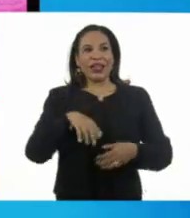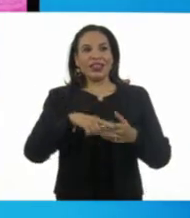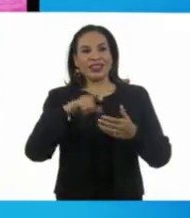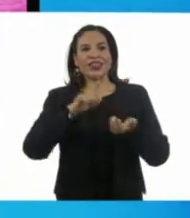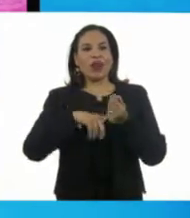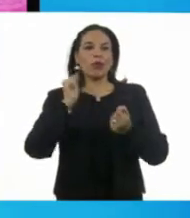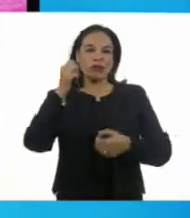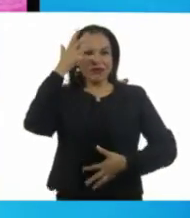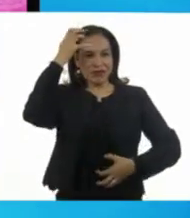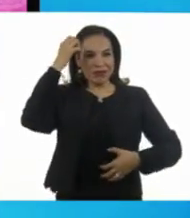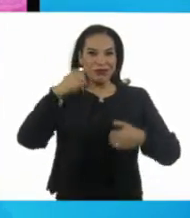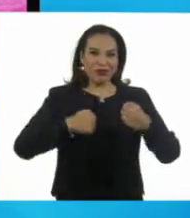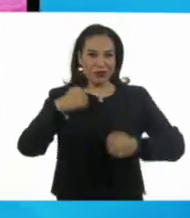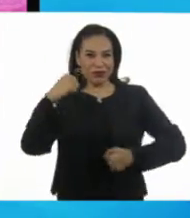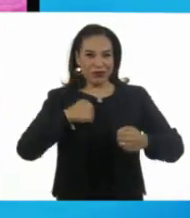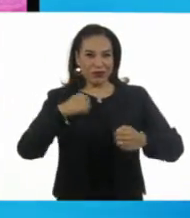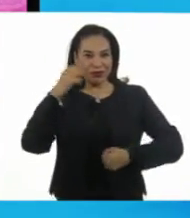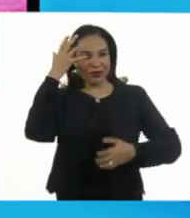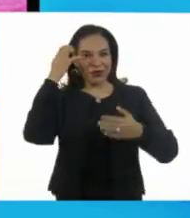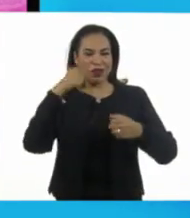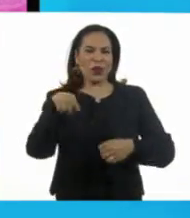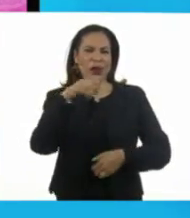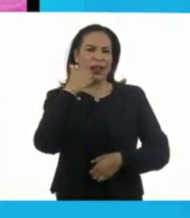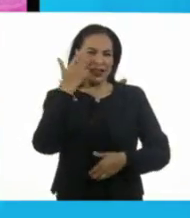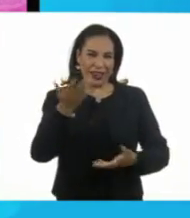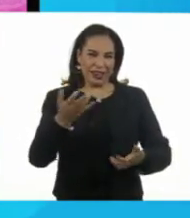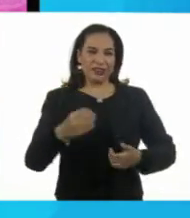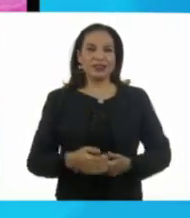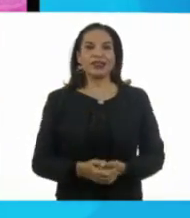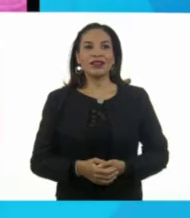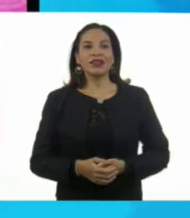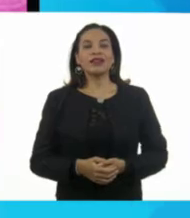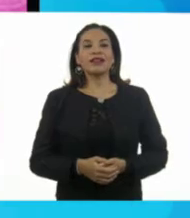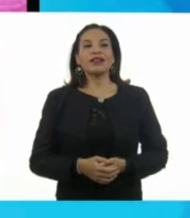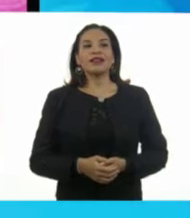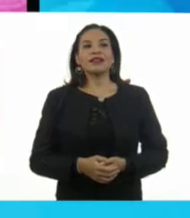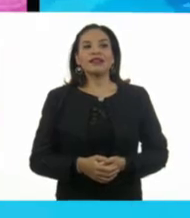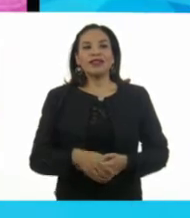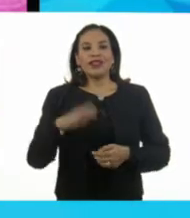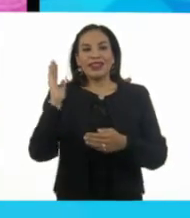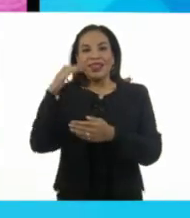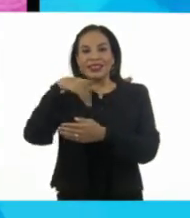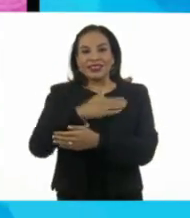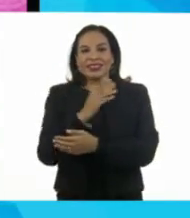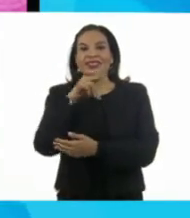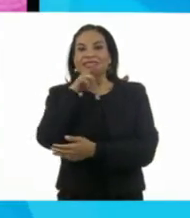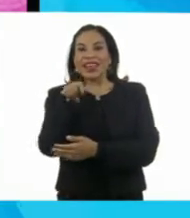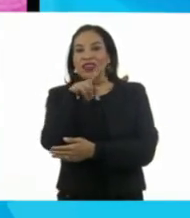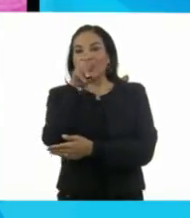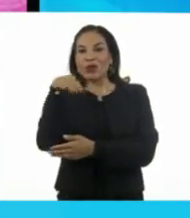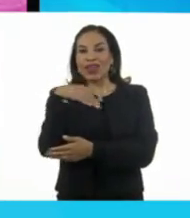orangután, cada uno como quiera, ¿no? Una pícara serpiente